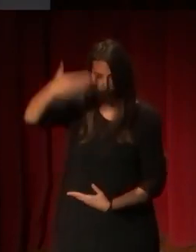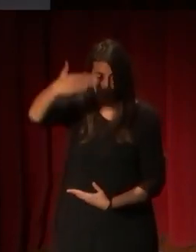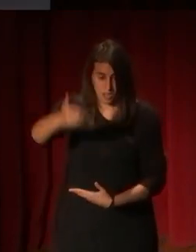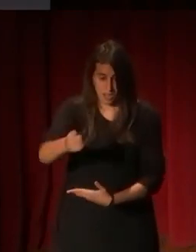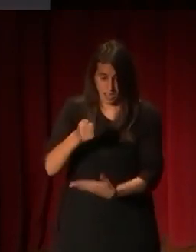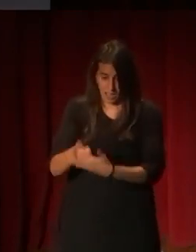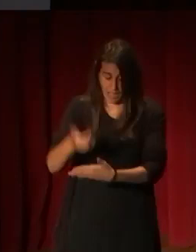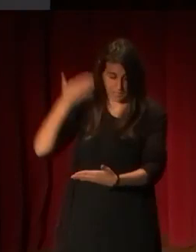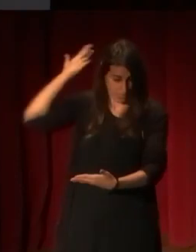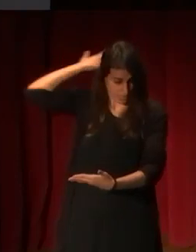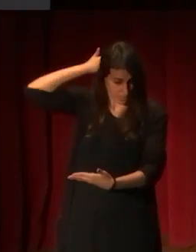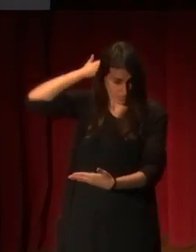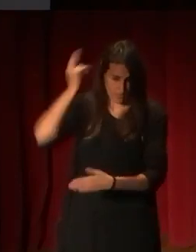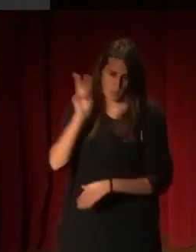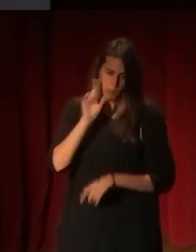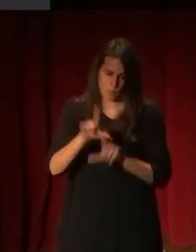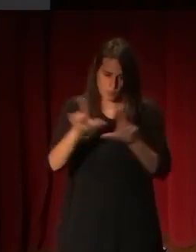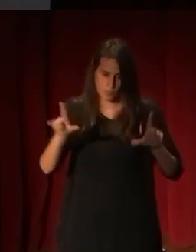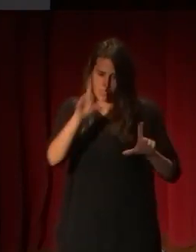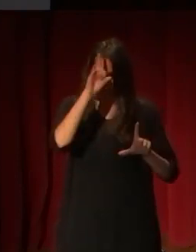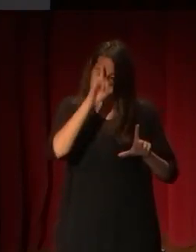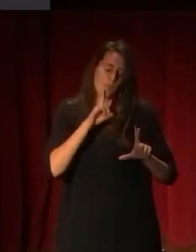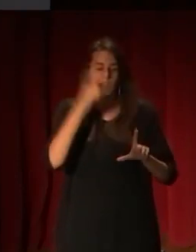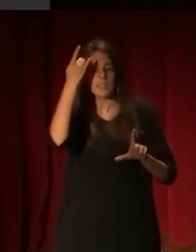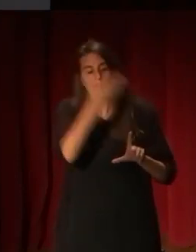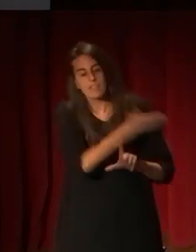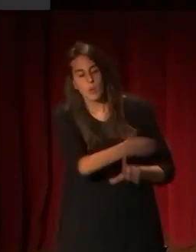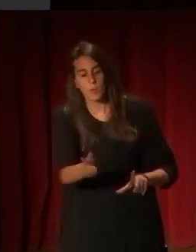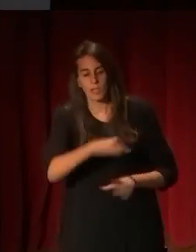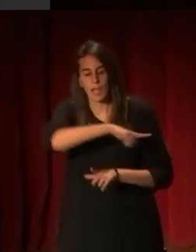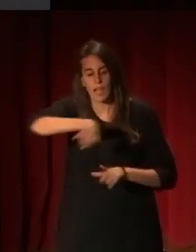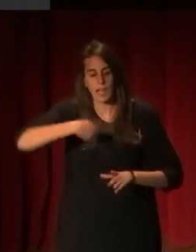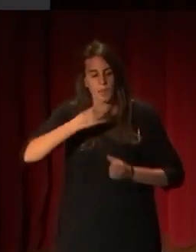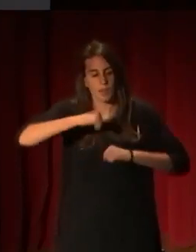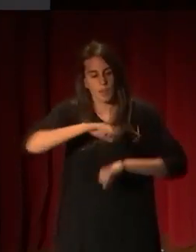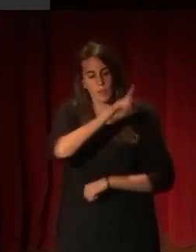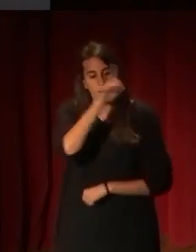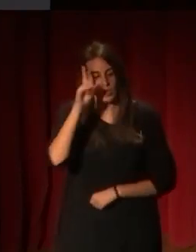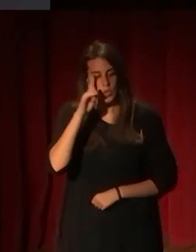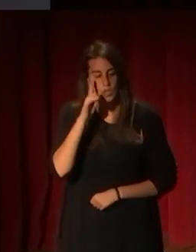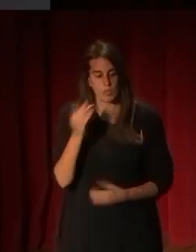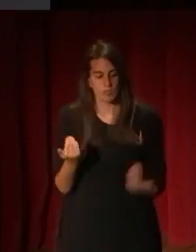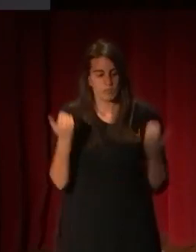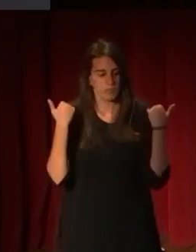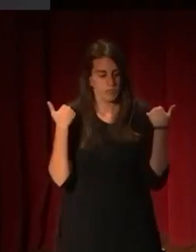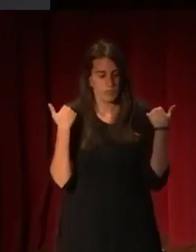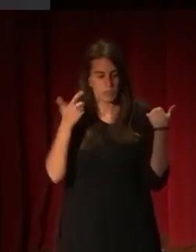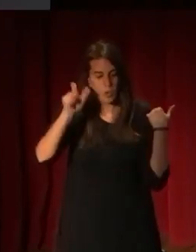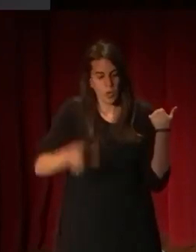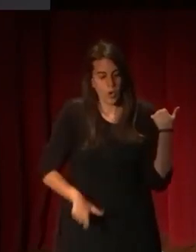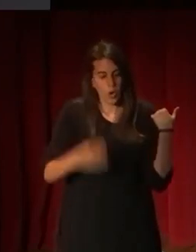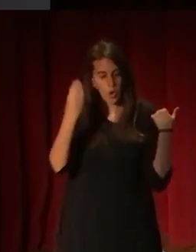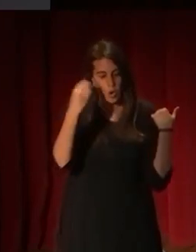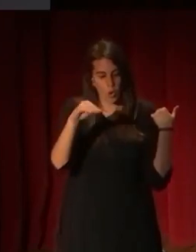laurana vemos una representación de una tauromaquia en la plaza mayor de madrid presidida por un joven